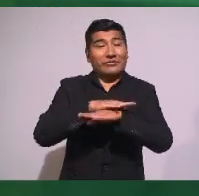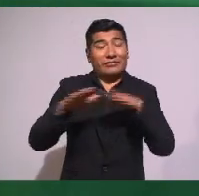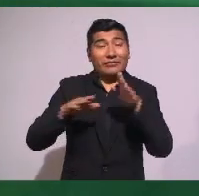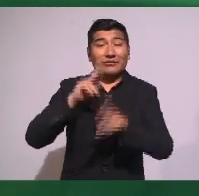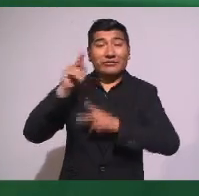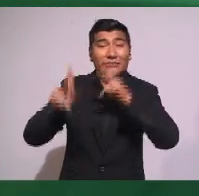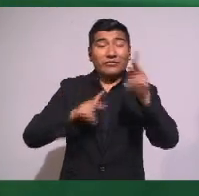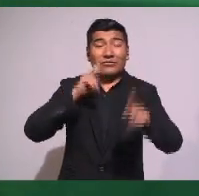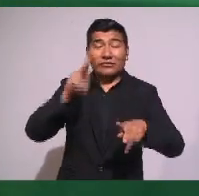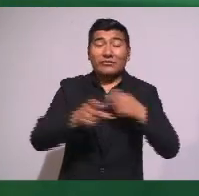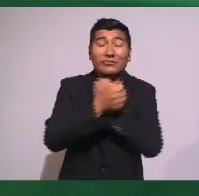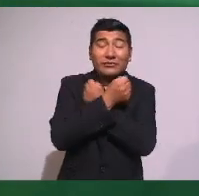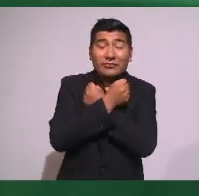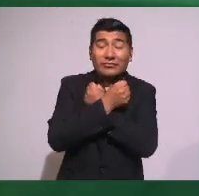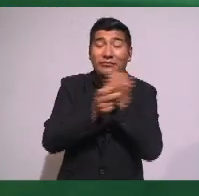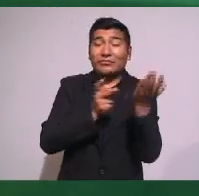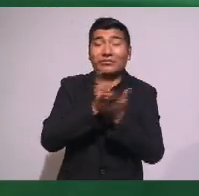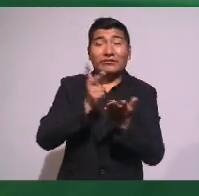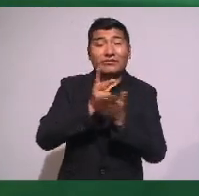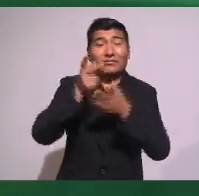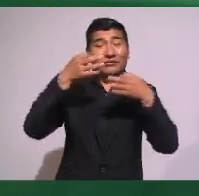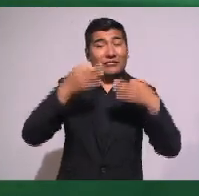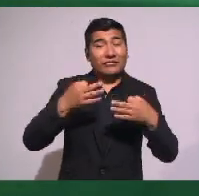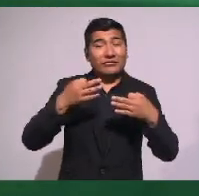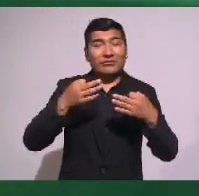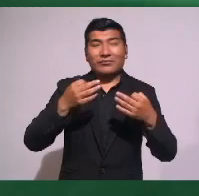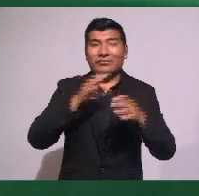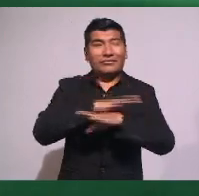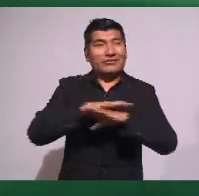que aman, no sirven.